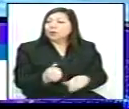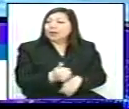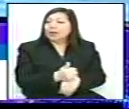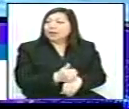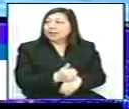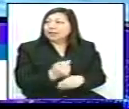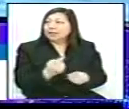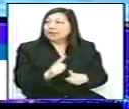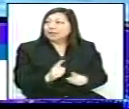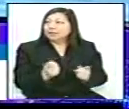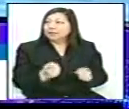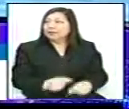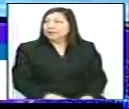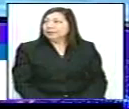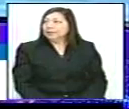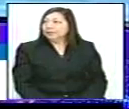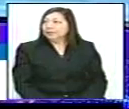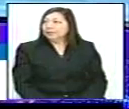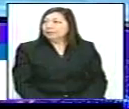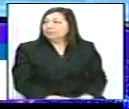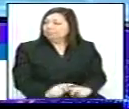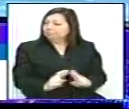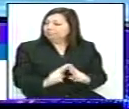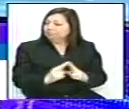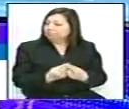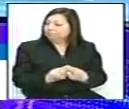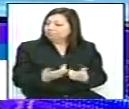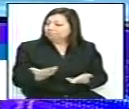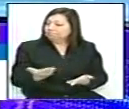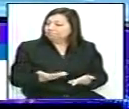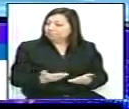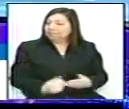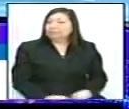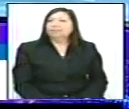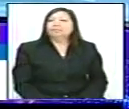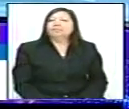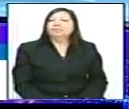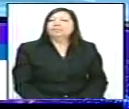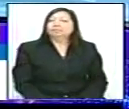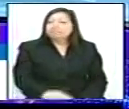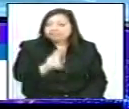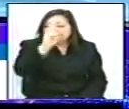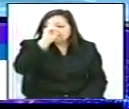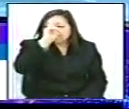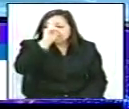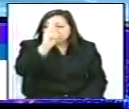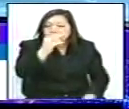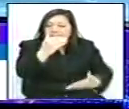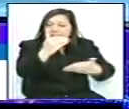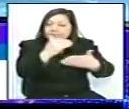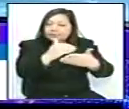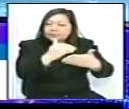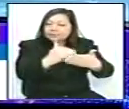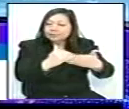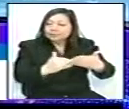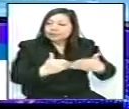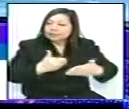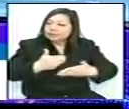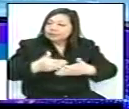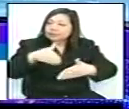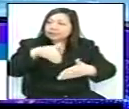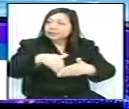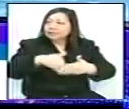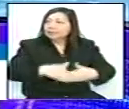Portavoces, recordamos, acordó que se realice, que se respete la agenda, que se continúe con